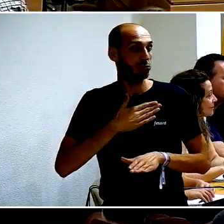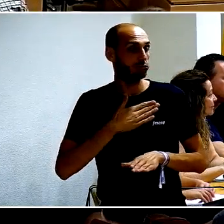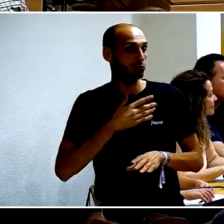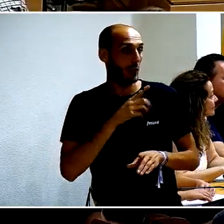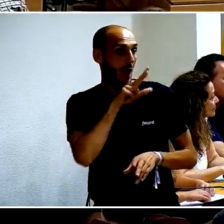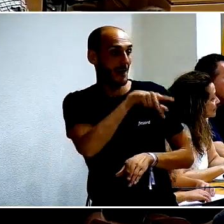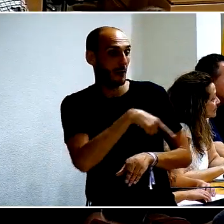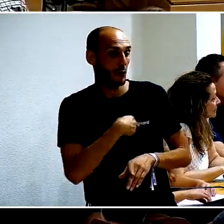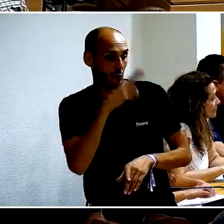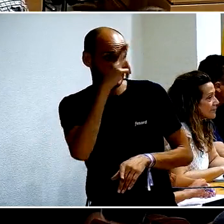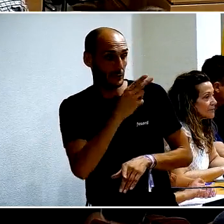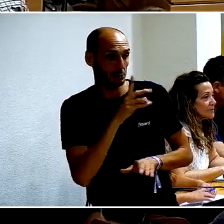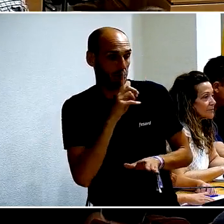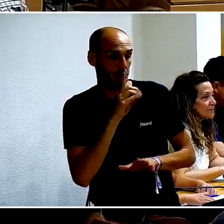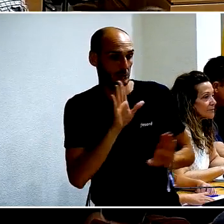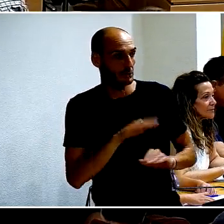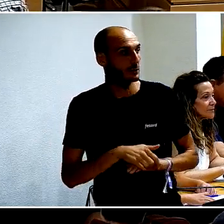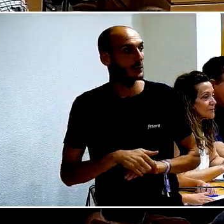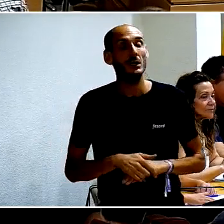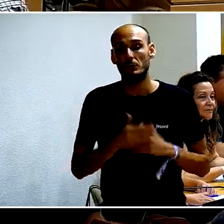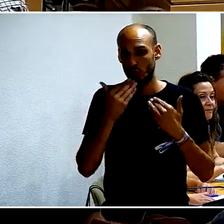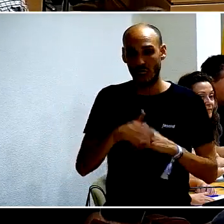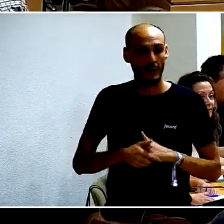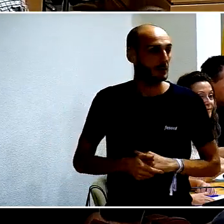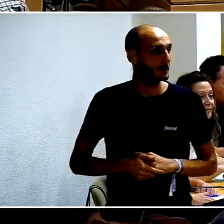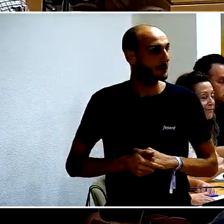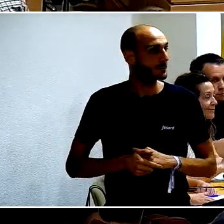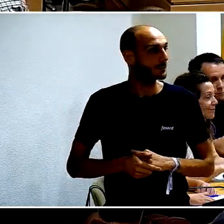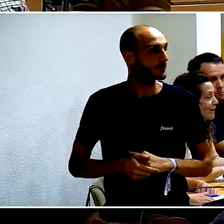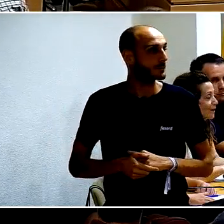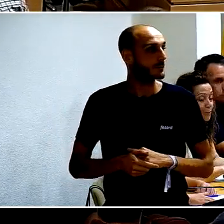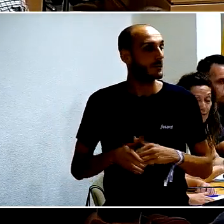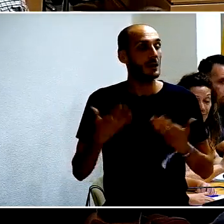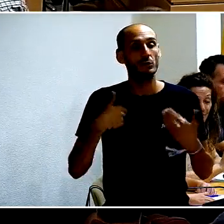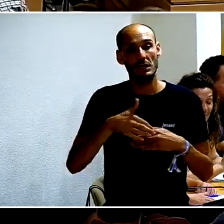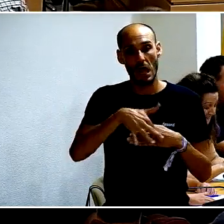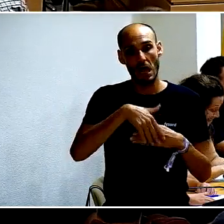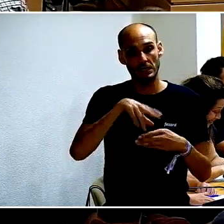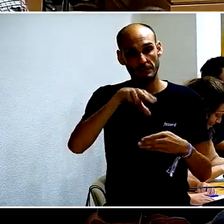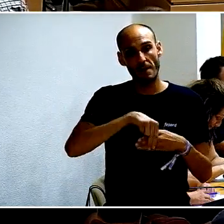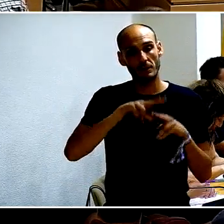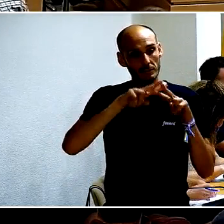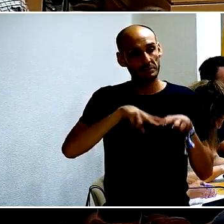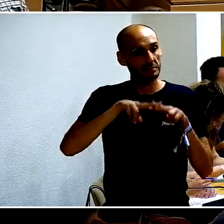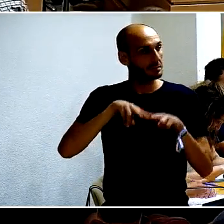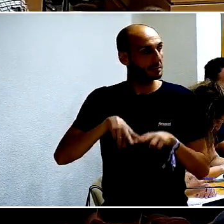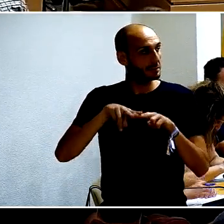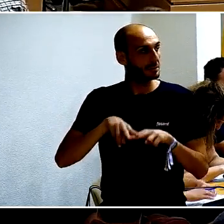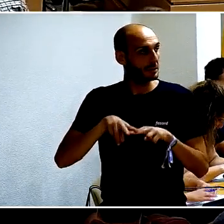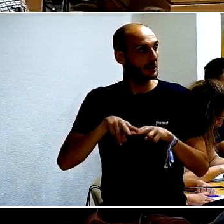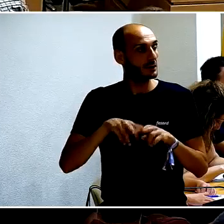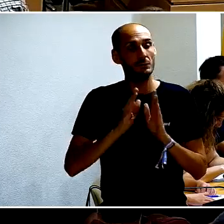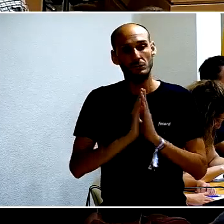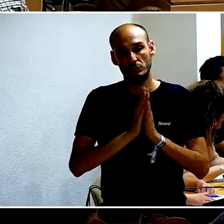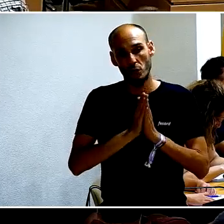callat. Vale, pues, José Antonio. Moltes gràcies. Bien, revisado el expediente en cuestión, rogar que se inicie cuanto antes y agilicen